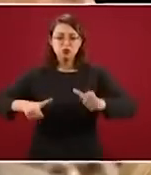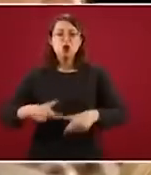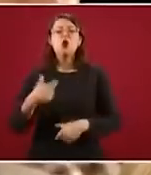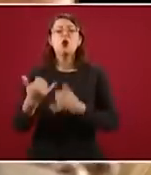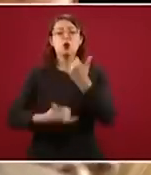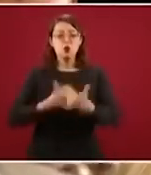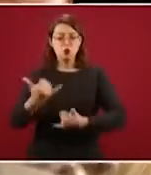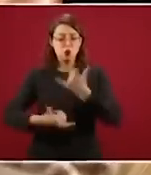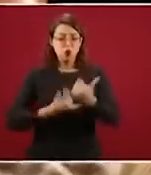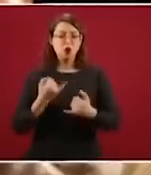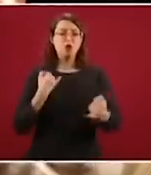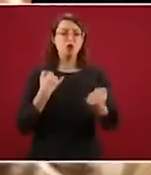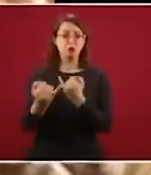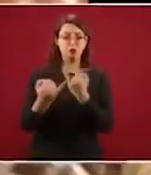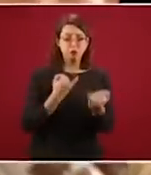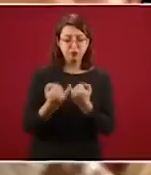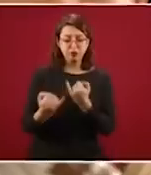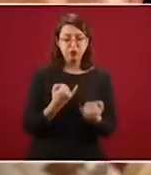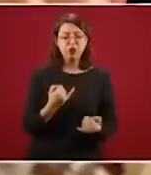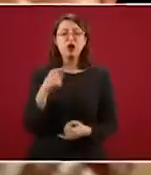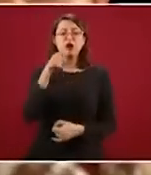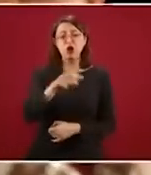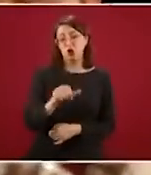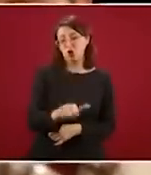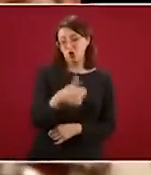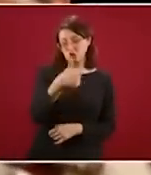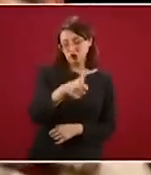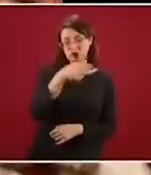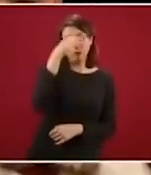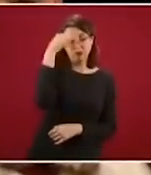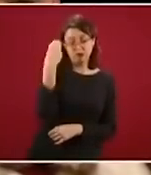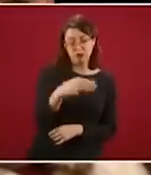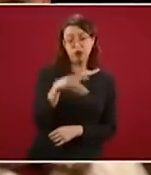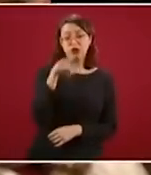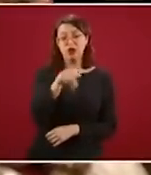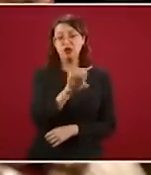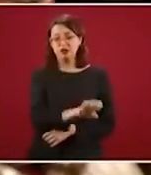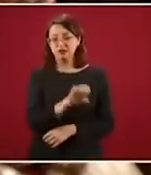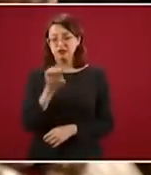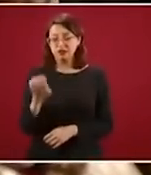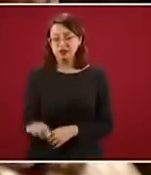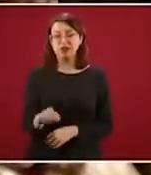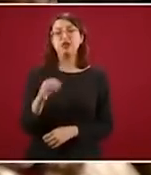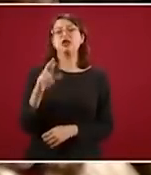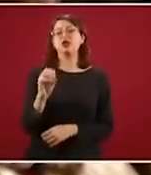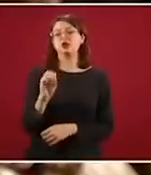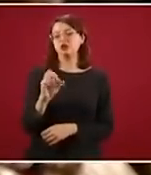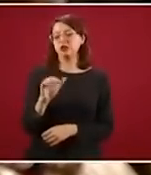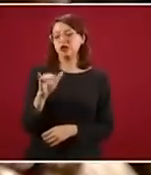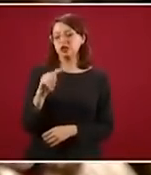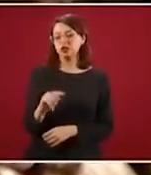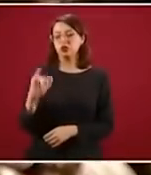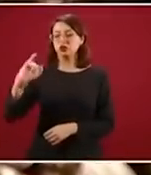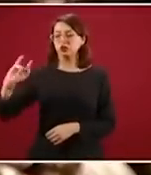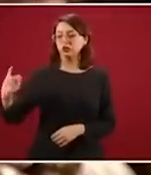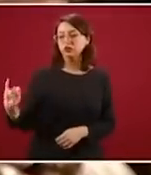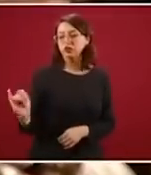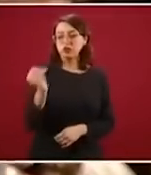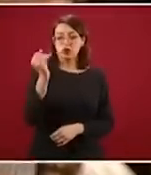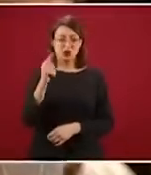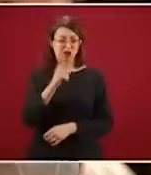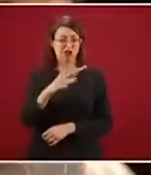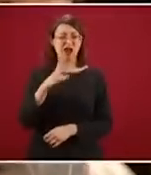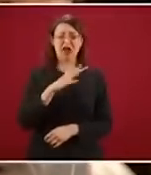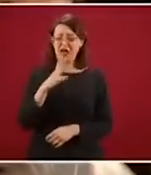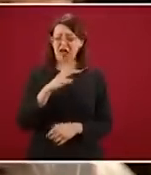de los cuales 11 están en Mexicali y el resto en Ensenada, Rosarito y Tijuana. Ya tenemos malas experiencias,